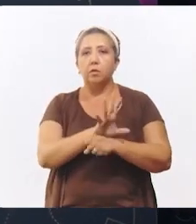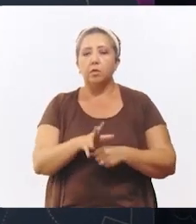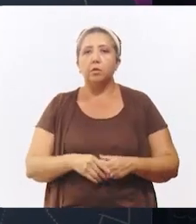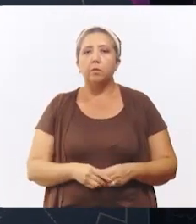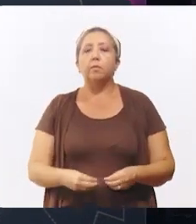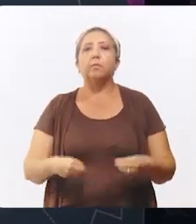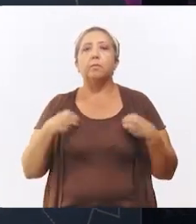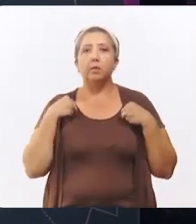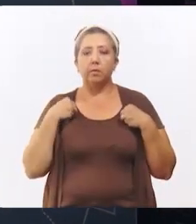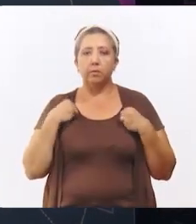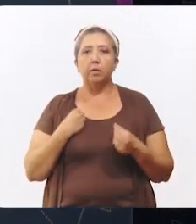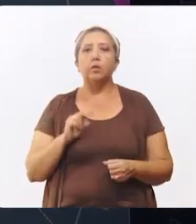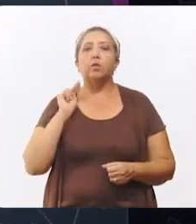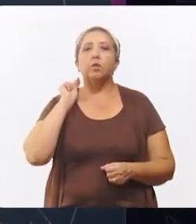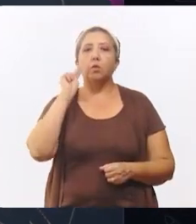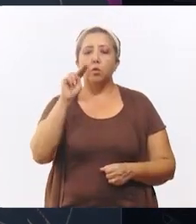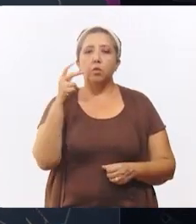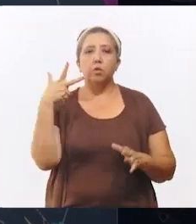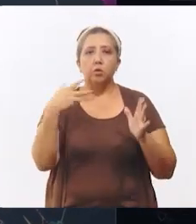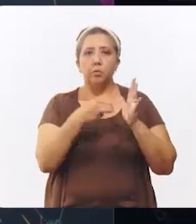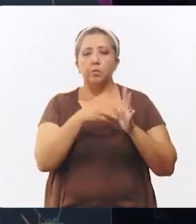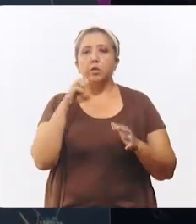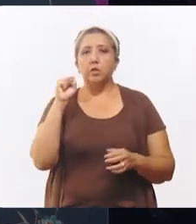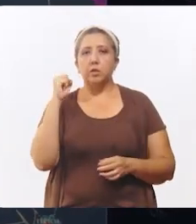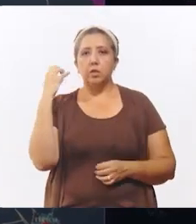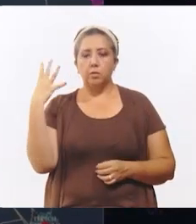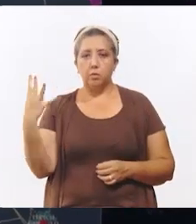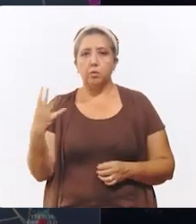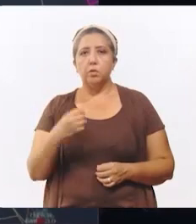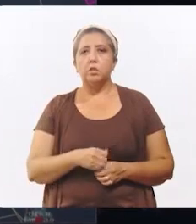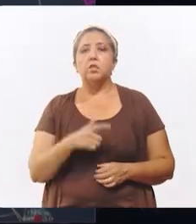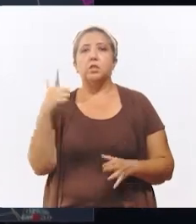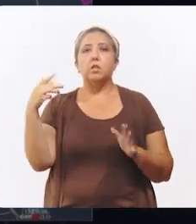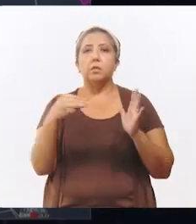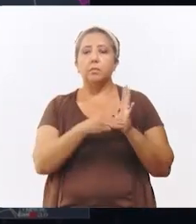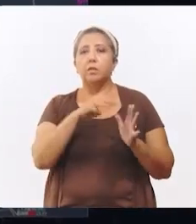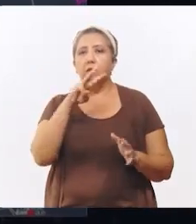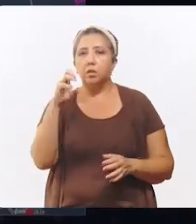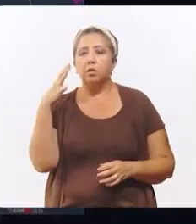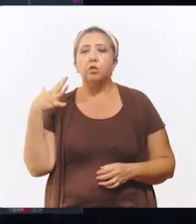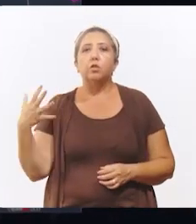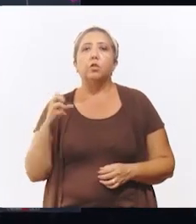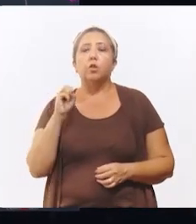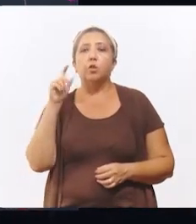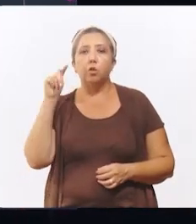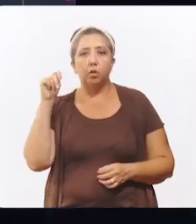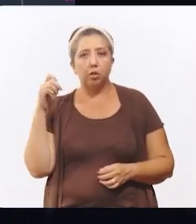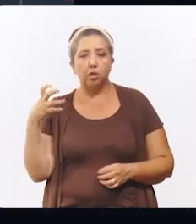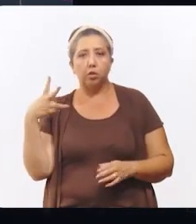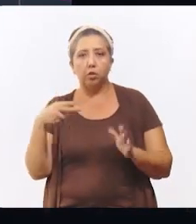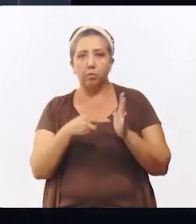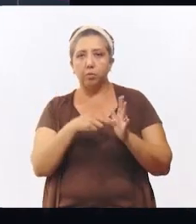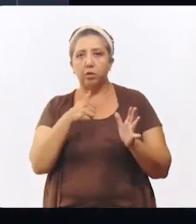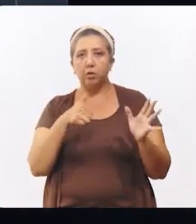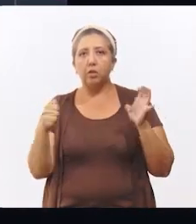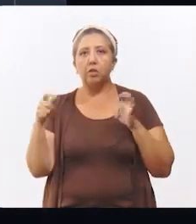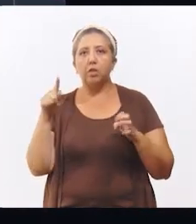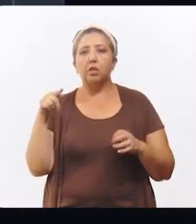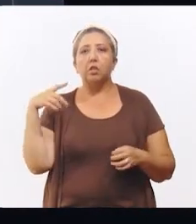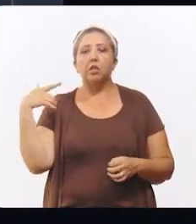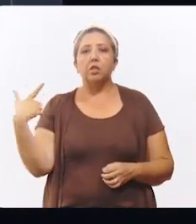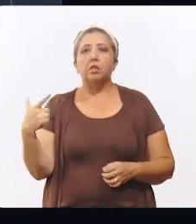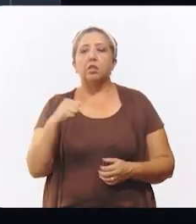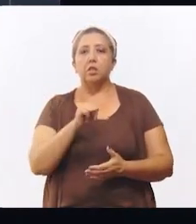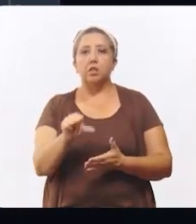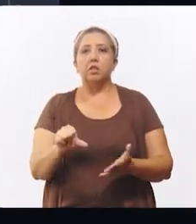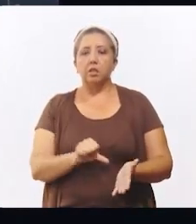coronavirus, que viven en la zona norte 8.064, 7.305 en la zona oriente, 2.677 en la